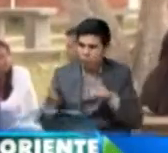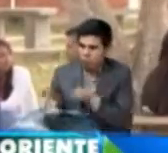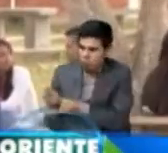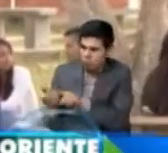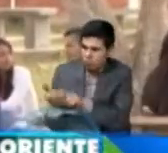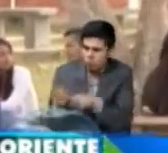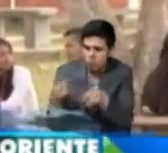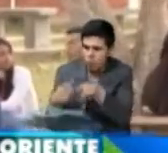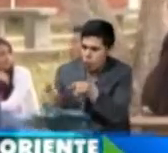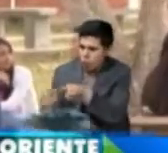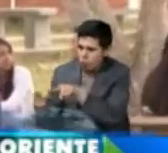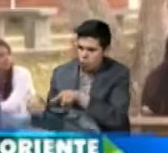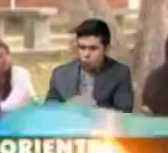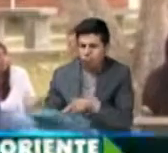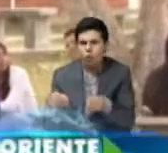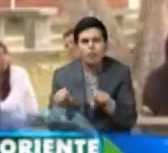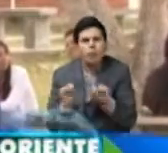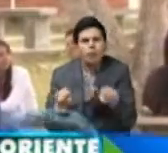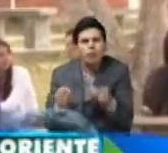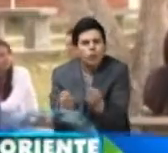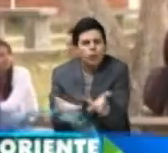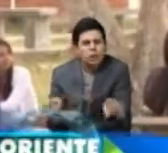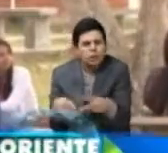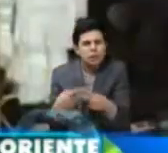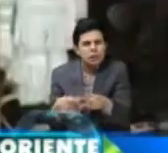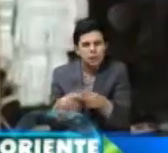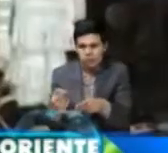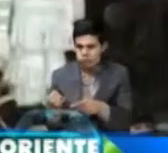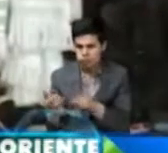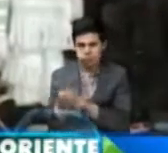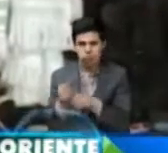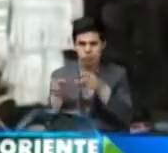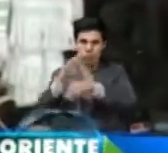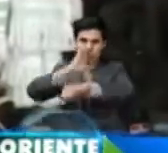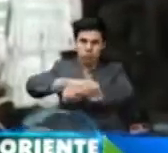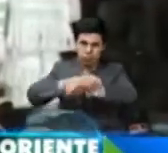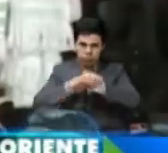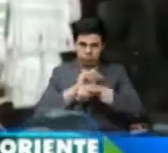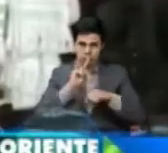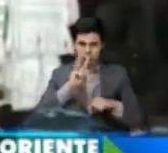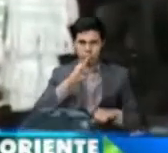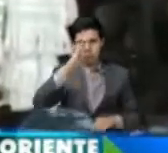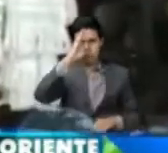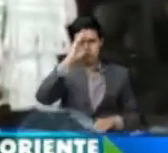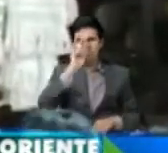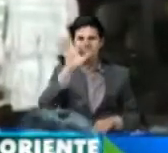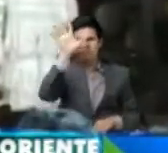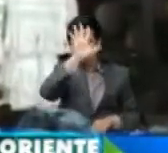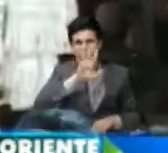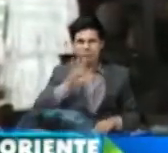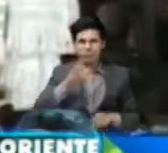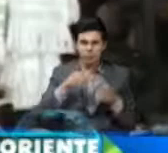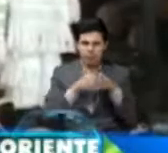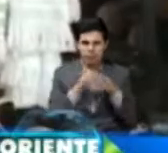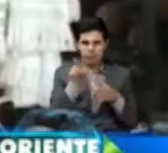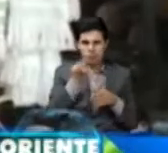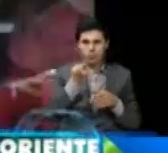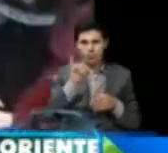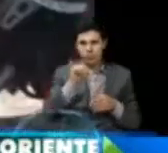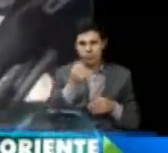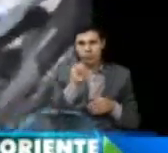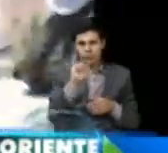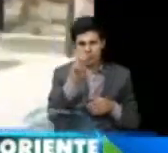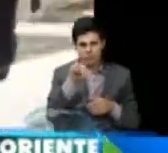En esta oportunidad, tres personas fueron capturadas. La SIJÍN de la Policía Nacional en Ocaña Norte de Santander, con el apoyo del